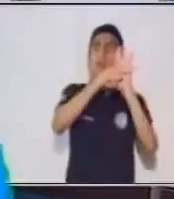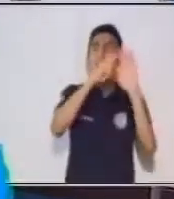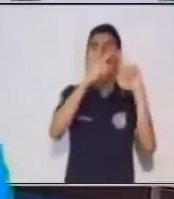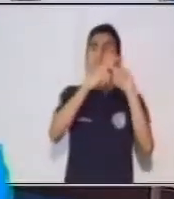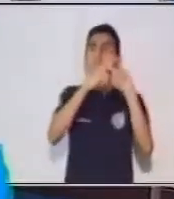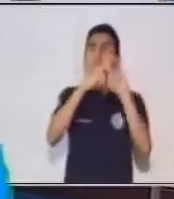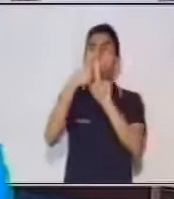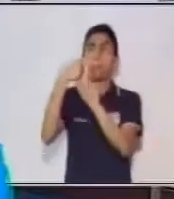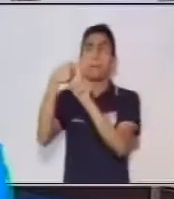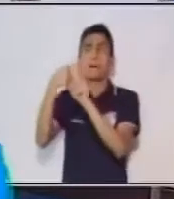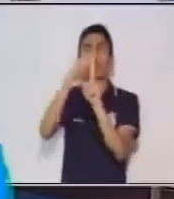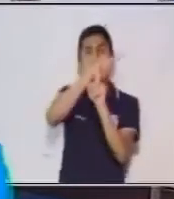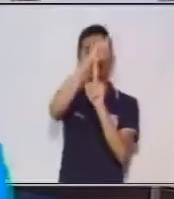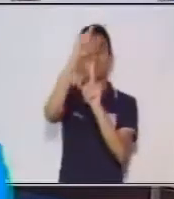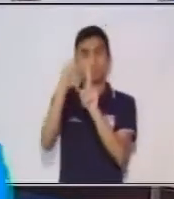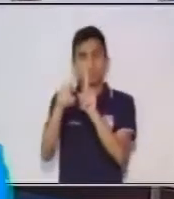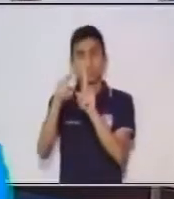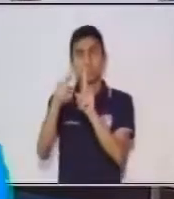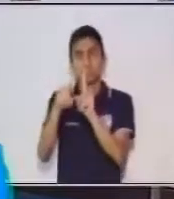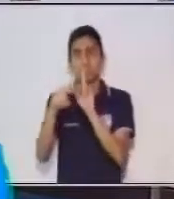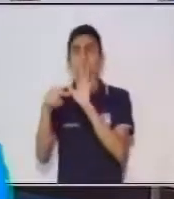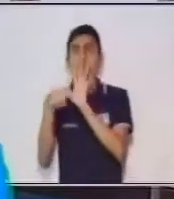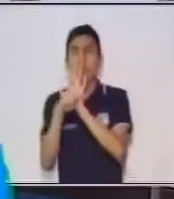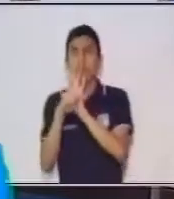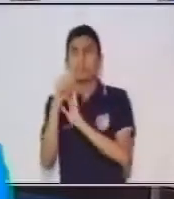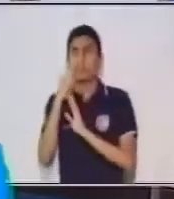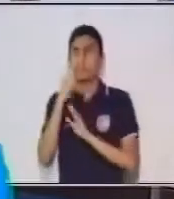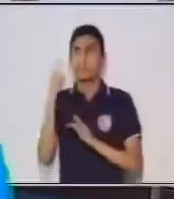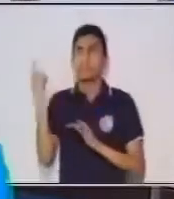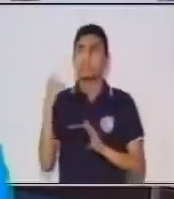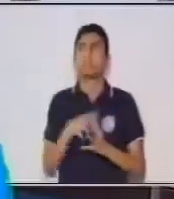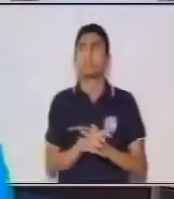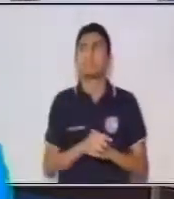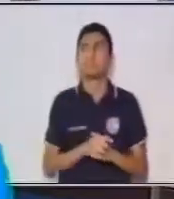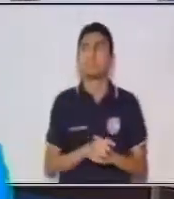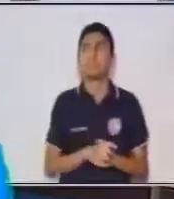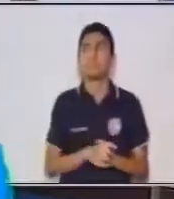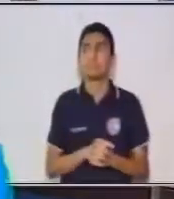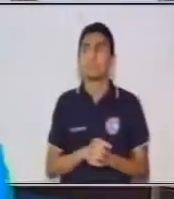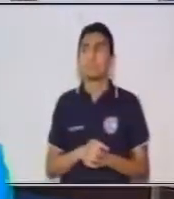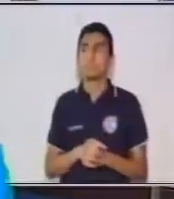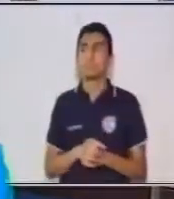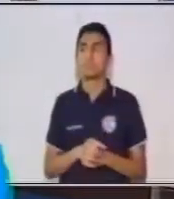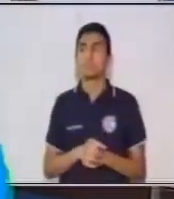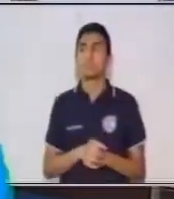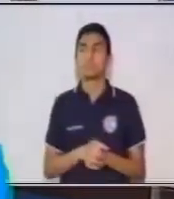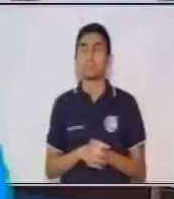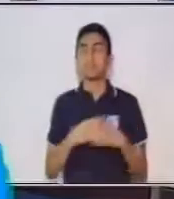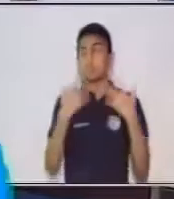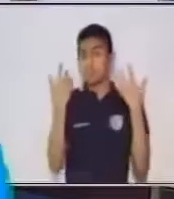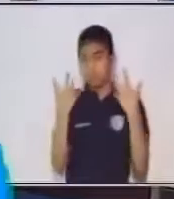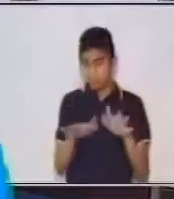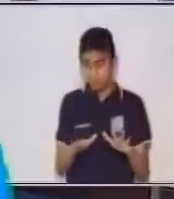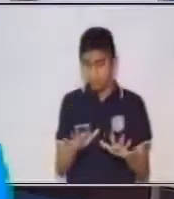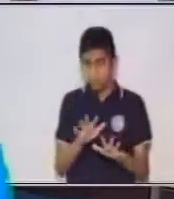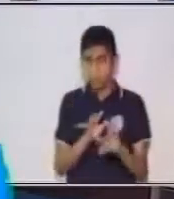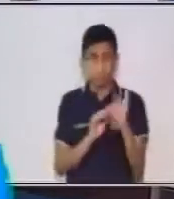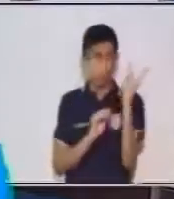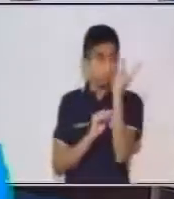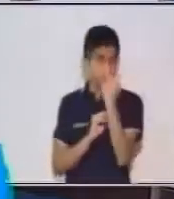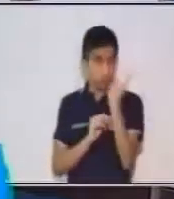da menos. Lo coloco en el segundo paréntesis. Bueno, como los dos signos son